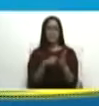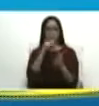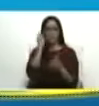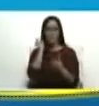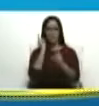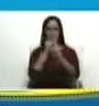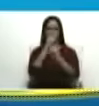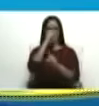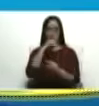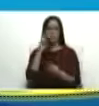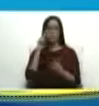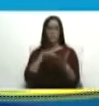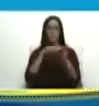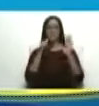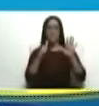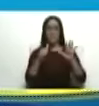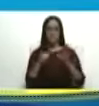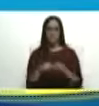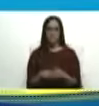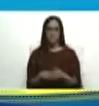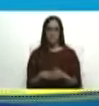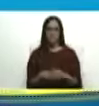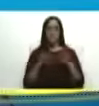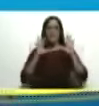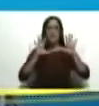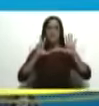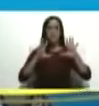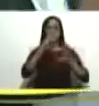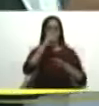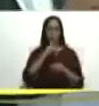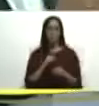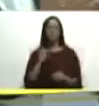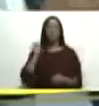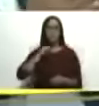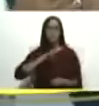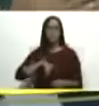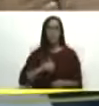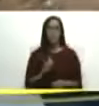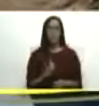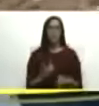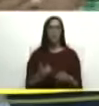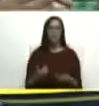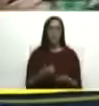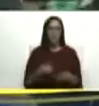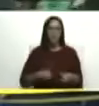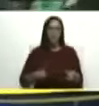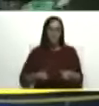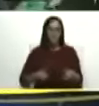en 18 años. Sí se puede, con el concurso de todos.